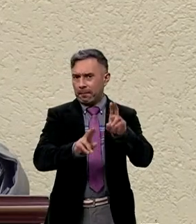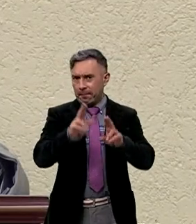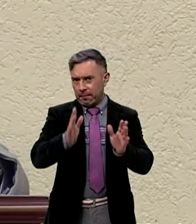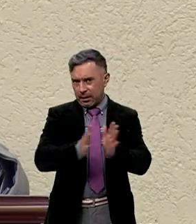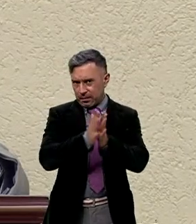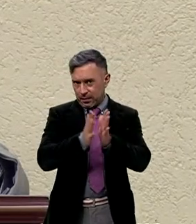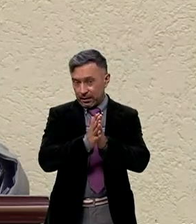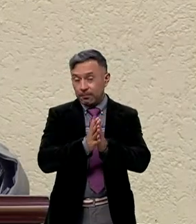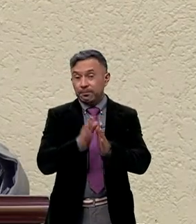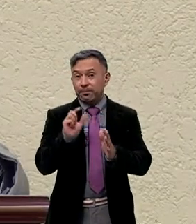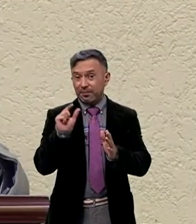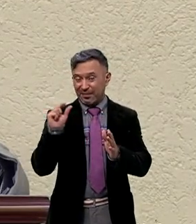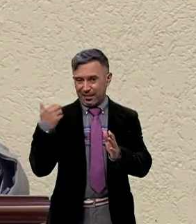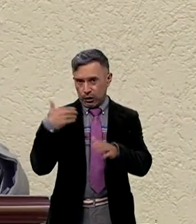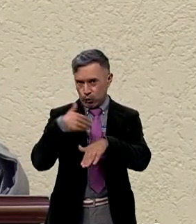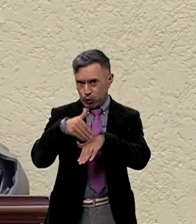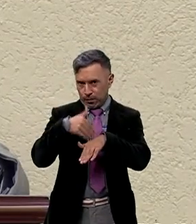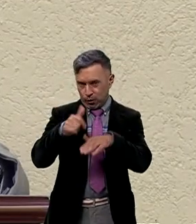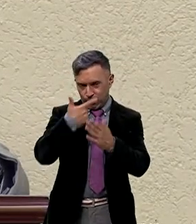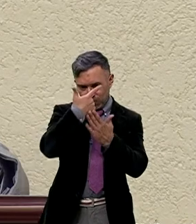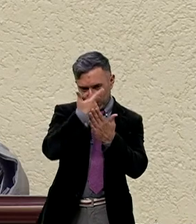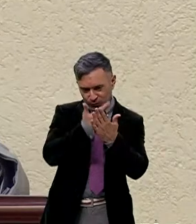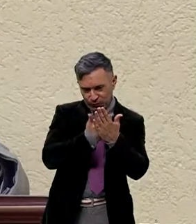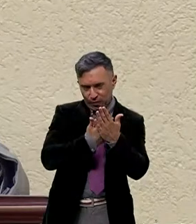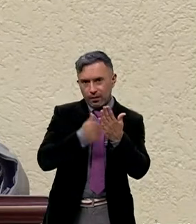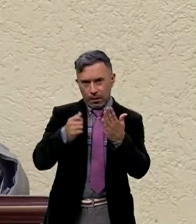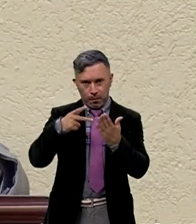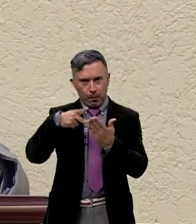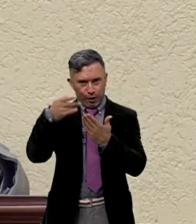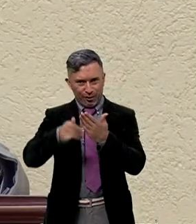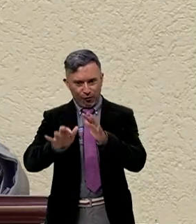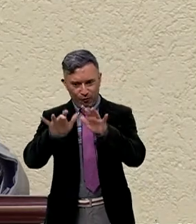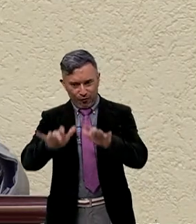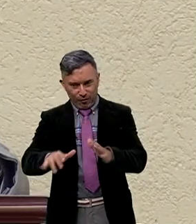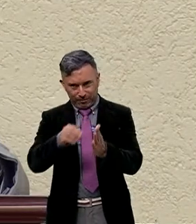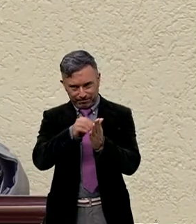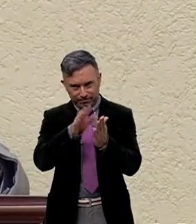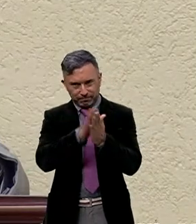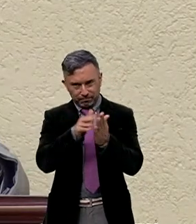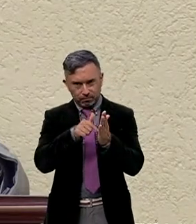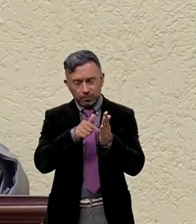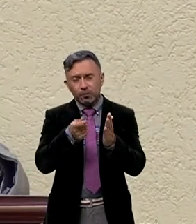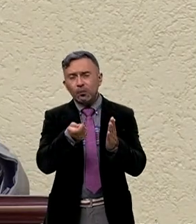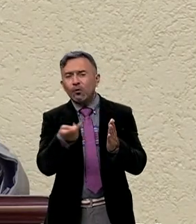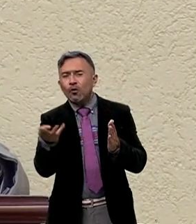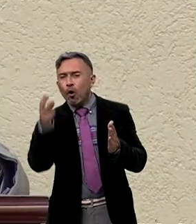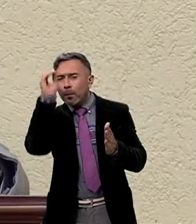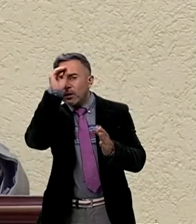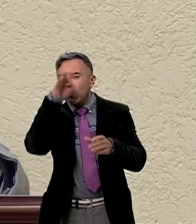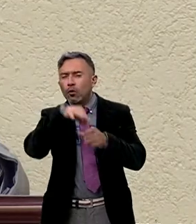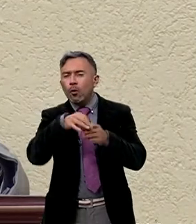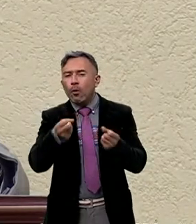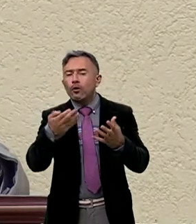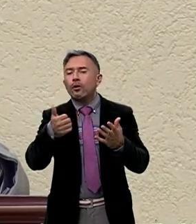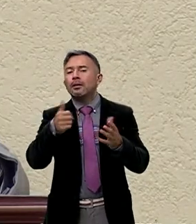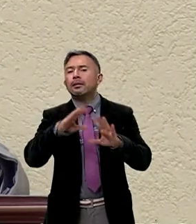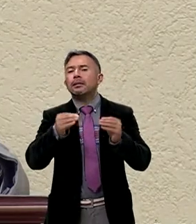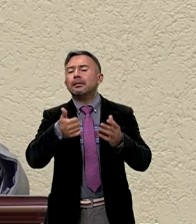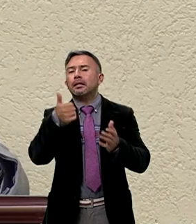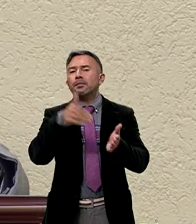se nos han señalado y que están plasmadas en el proyecto emitieron su opinión 66 millones